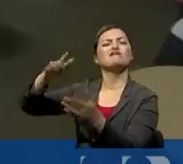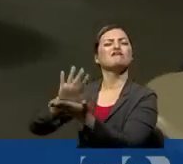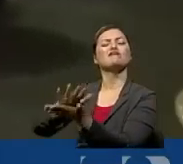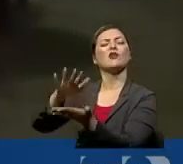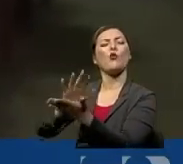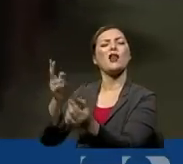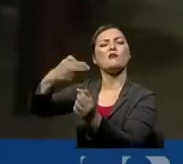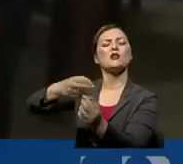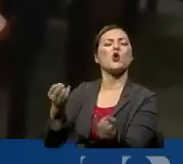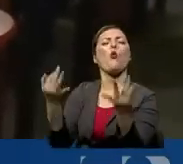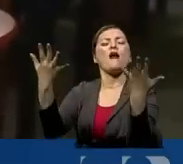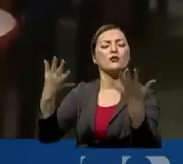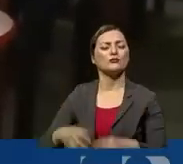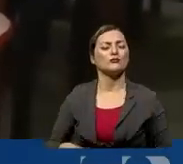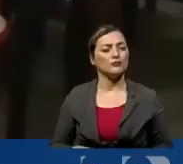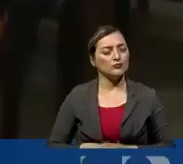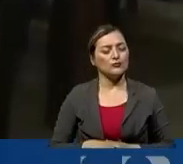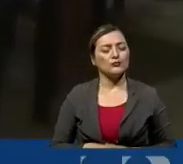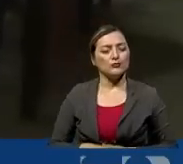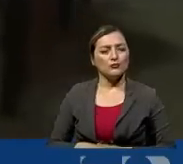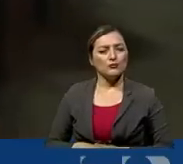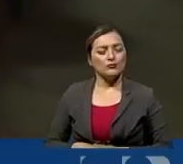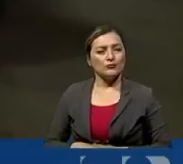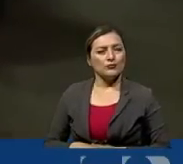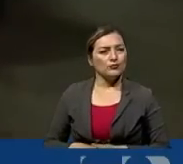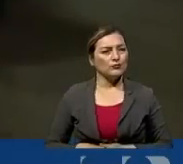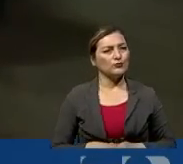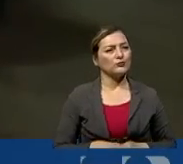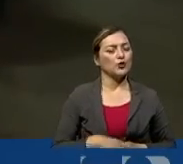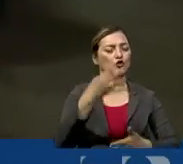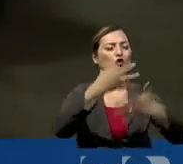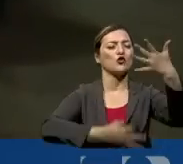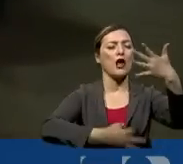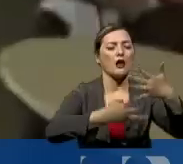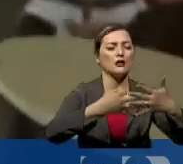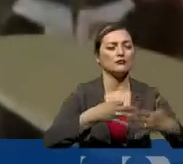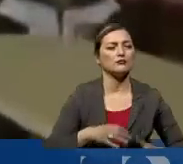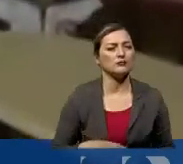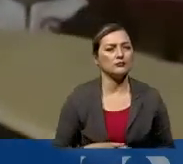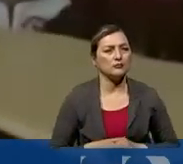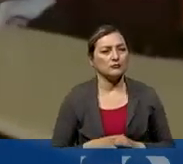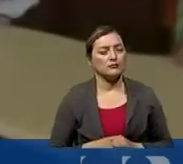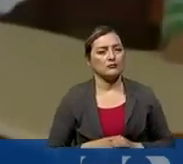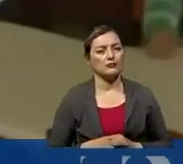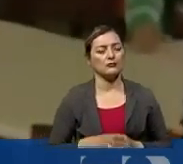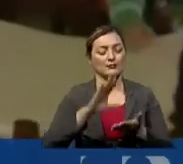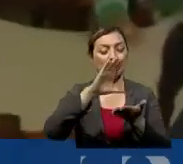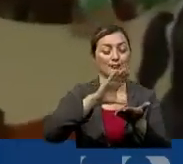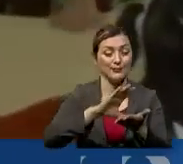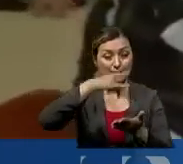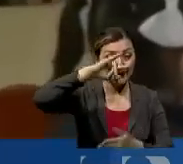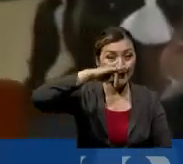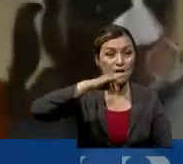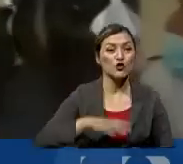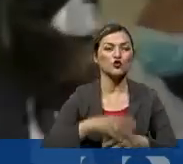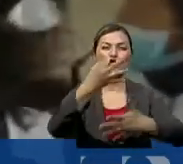inician clases en este periodo escolar en las instituciones municipales? Bueno, en total en las unidades educativas con los centros de